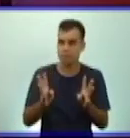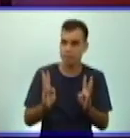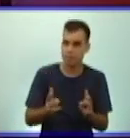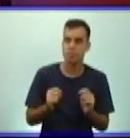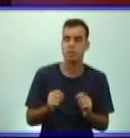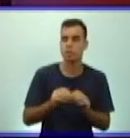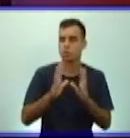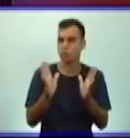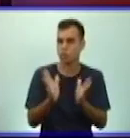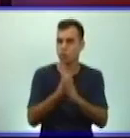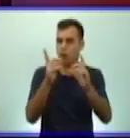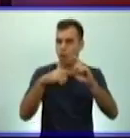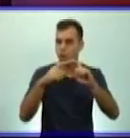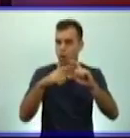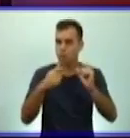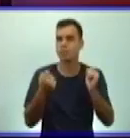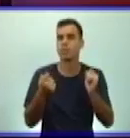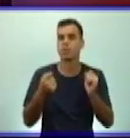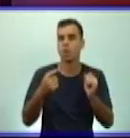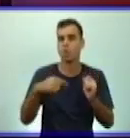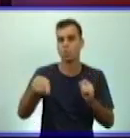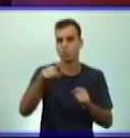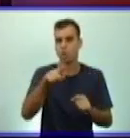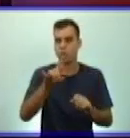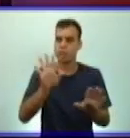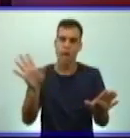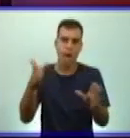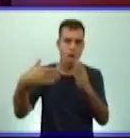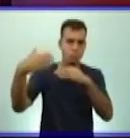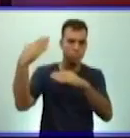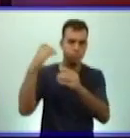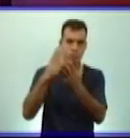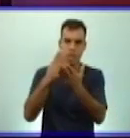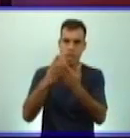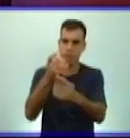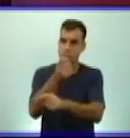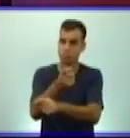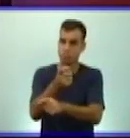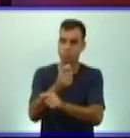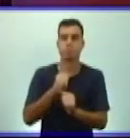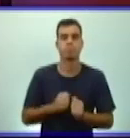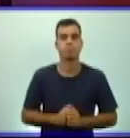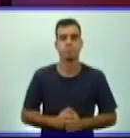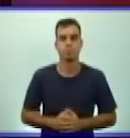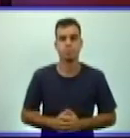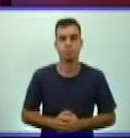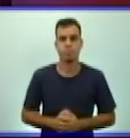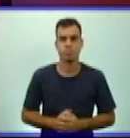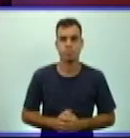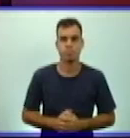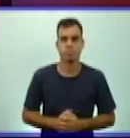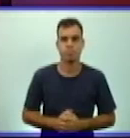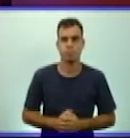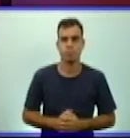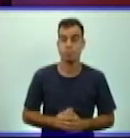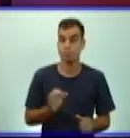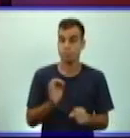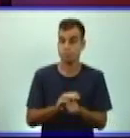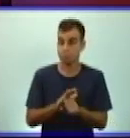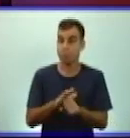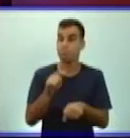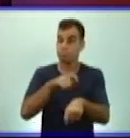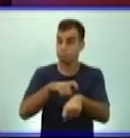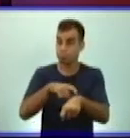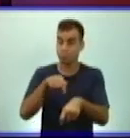esos contenidos que ustedes ya recibieron en clases anteriores o en encuentros anteriores. A partir de este momento